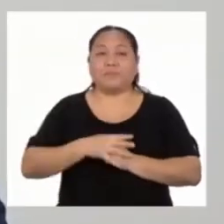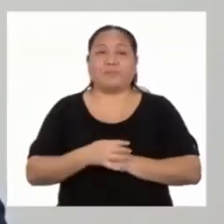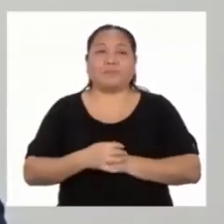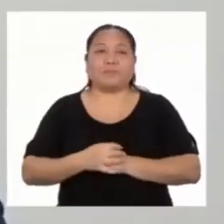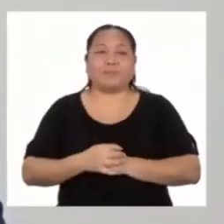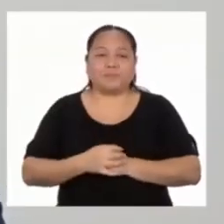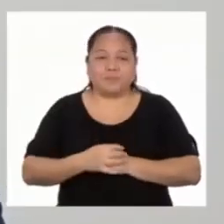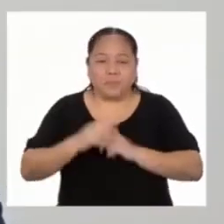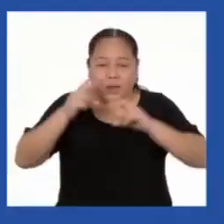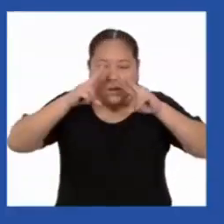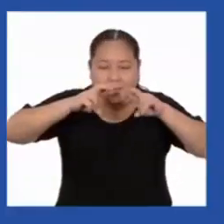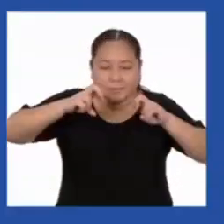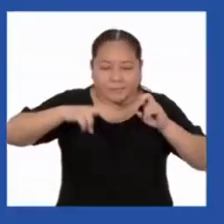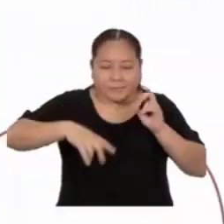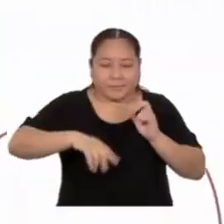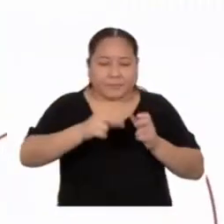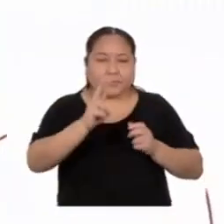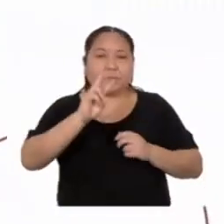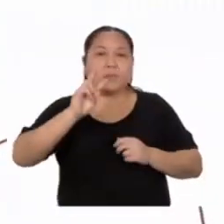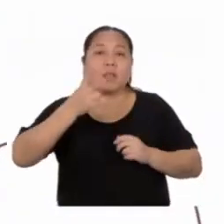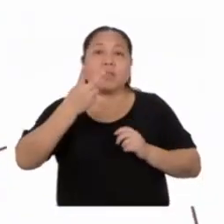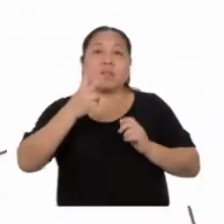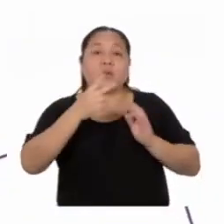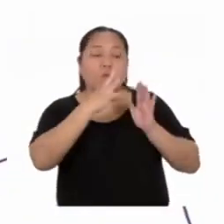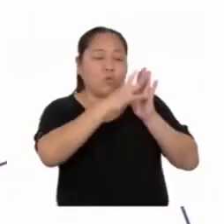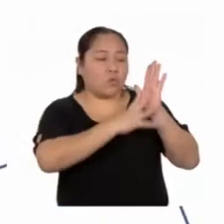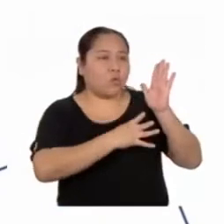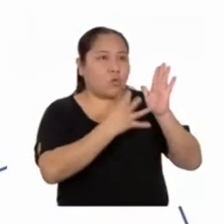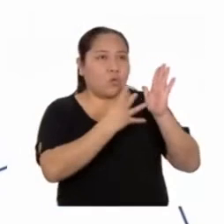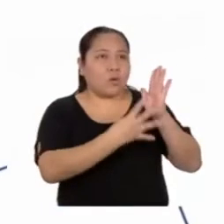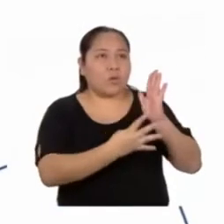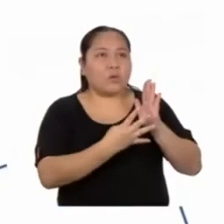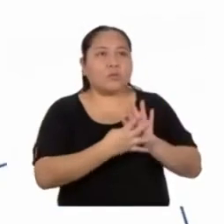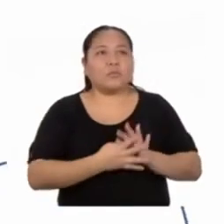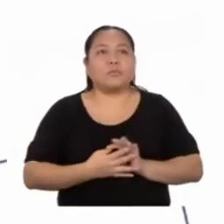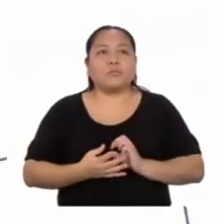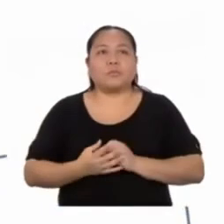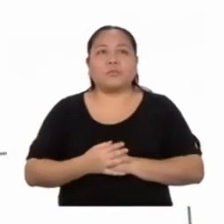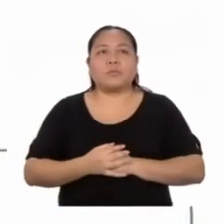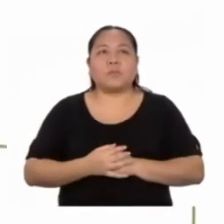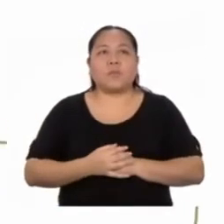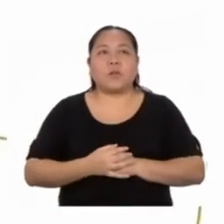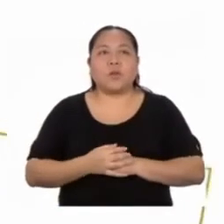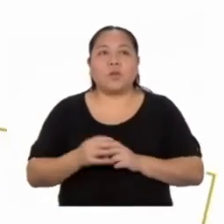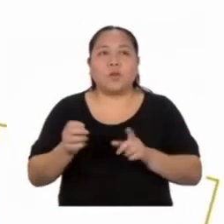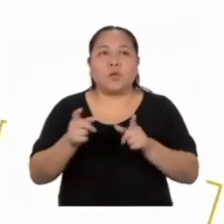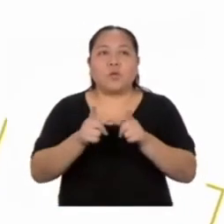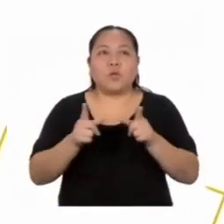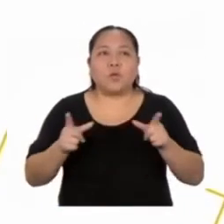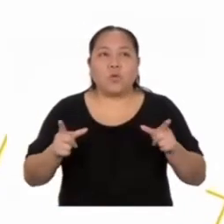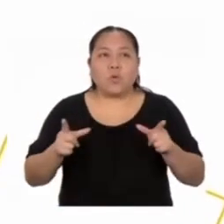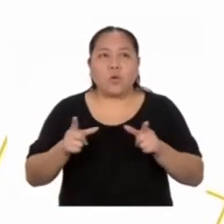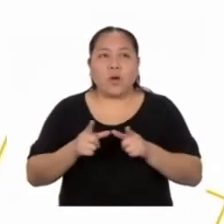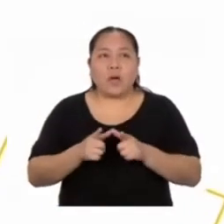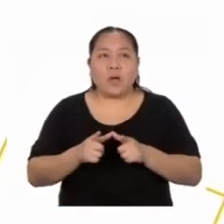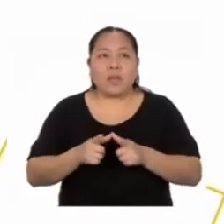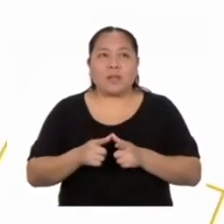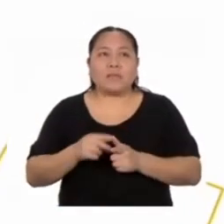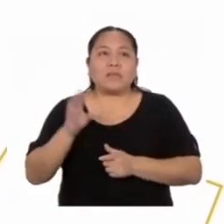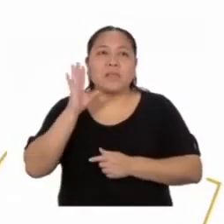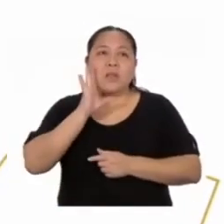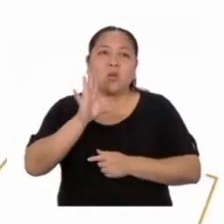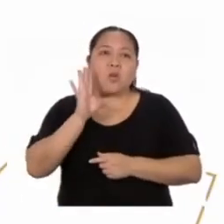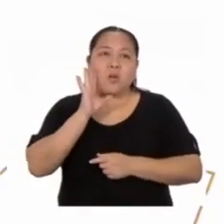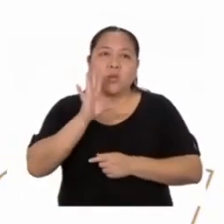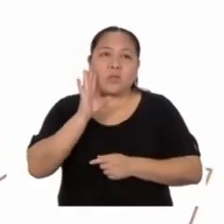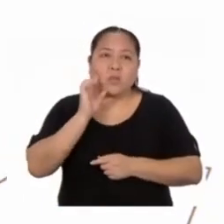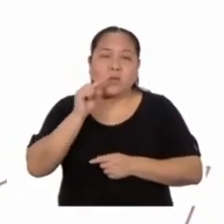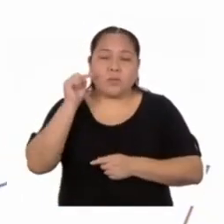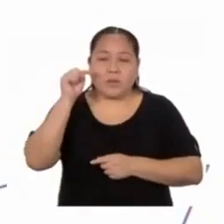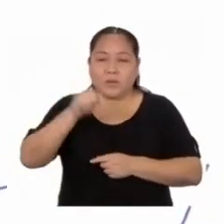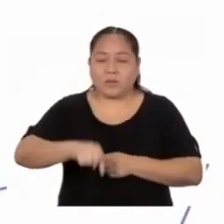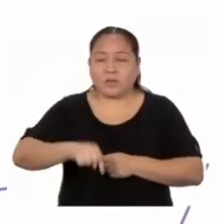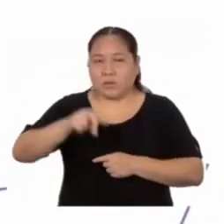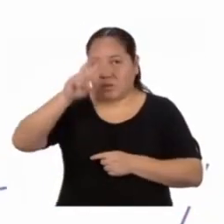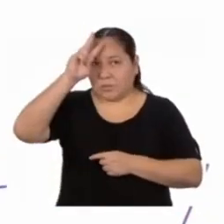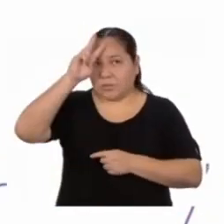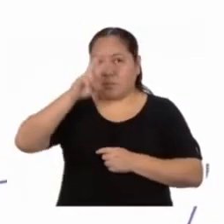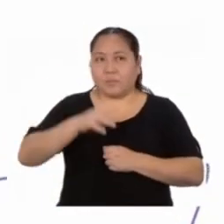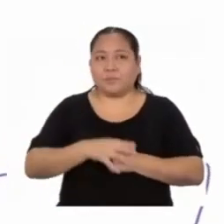analicemos el segundo cuadro. Fuentes antropogénicas de contaminación de los recursos hídricos del